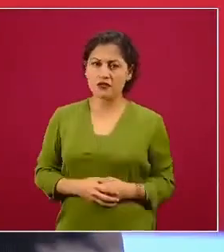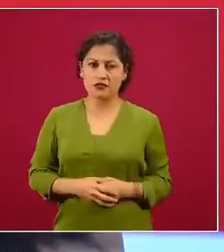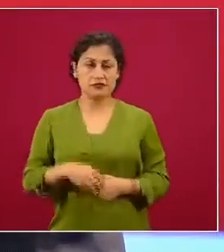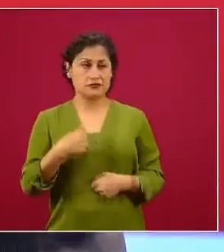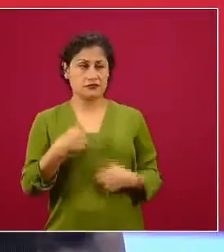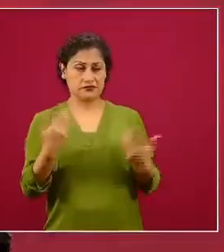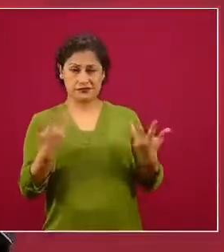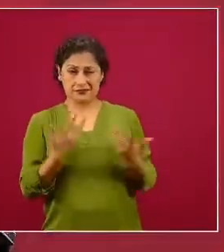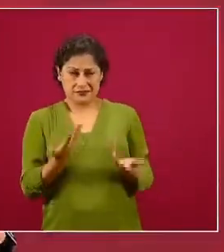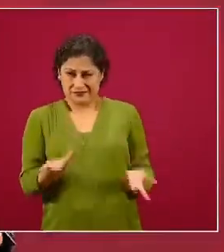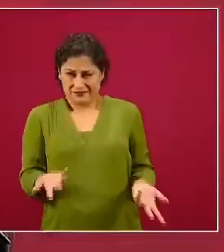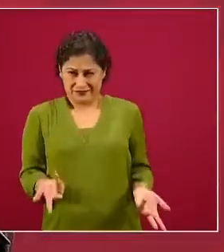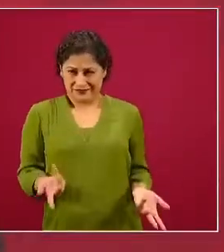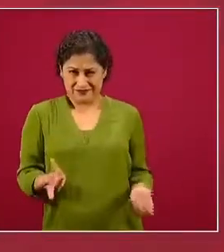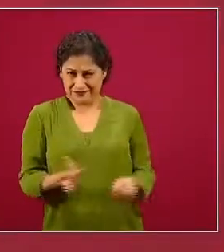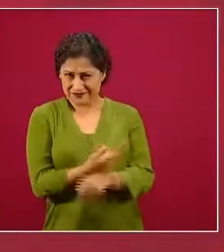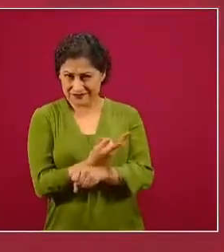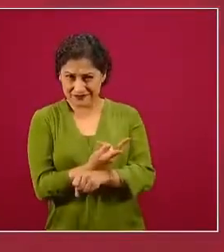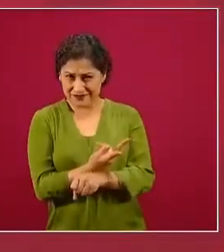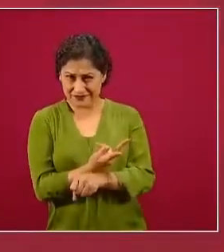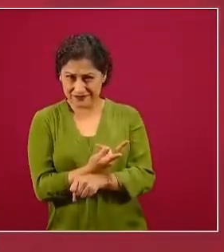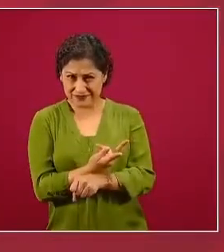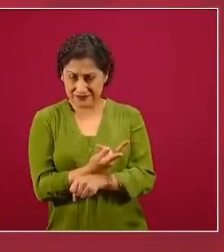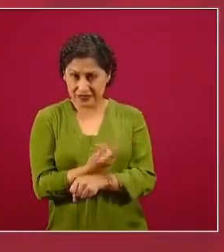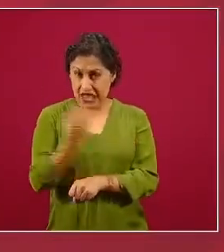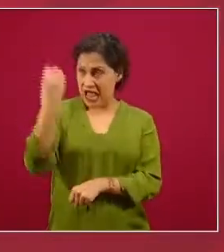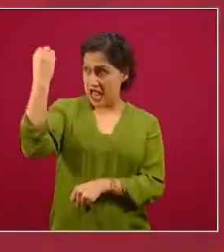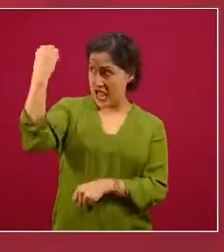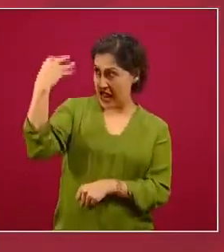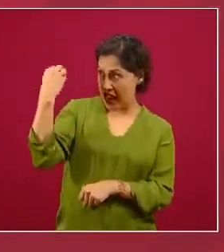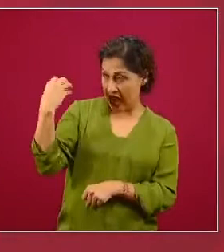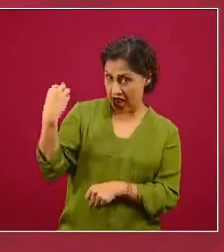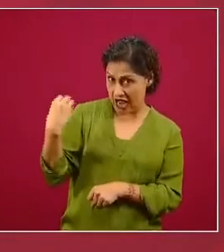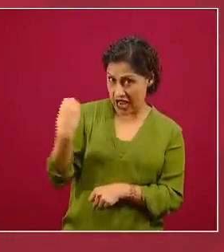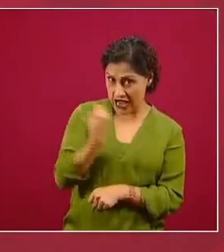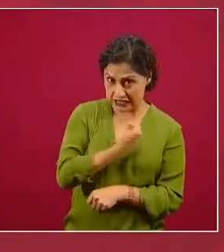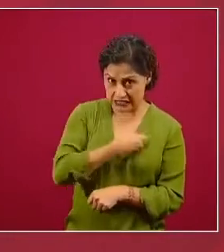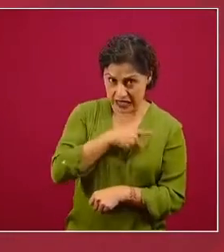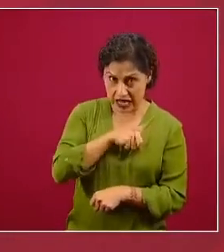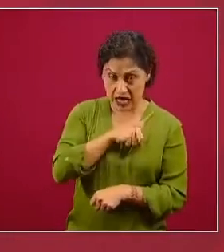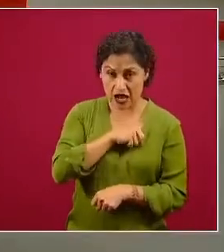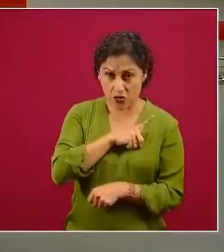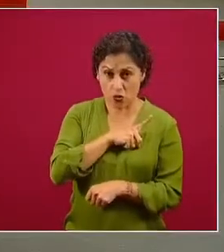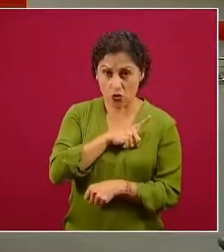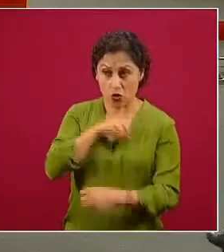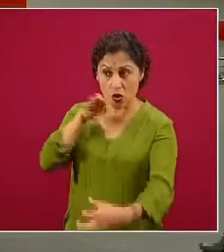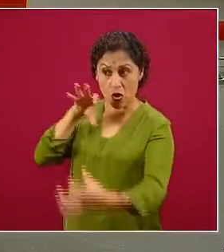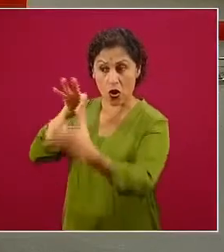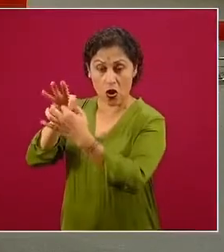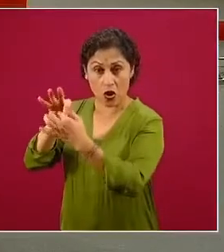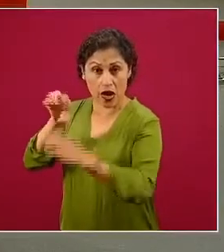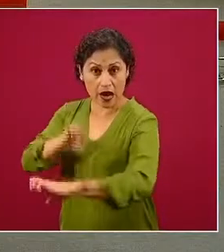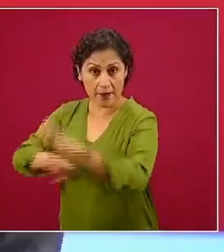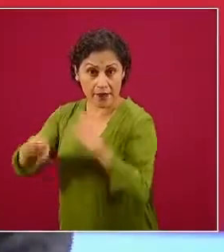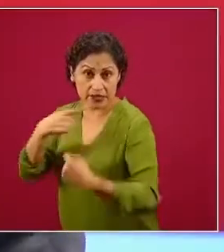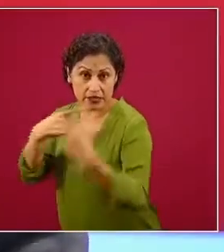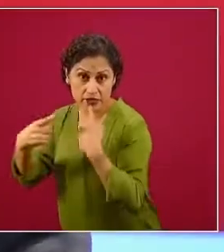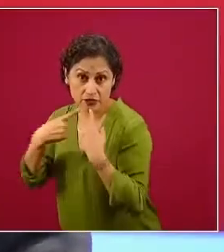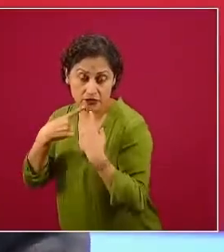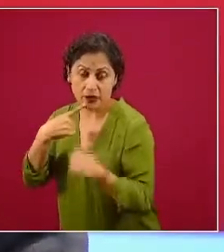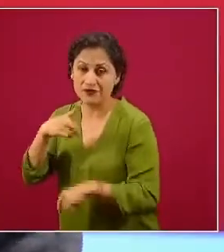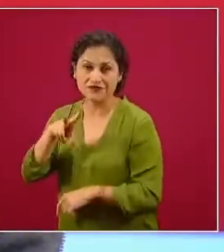¿De qué estamos hablando? Esto no está sujeto a ninguna negociación. Esto es un instrumento